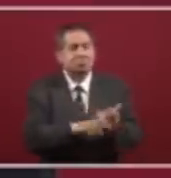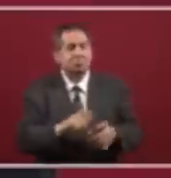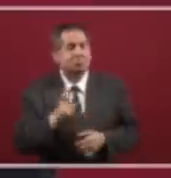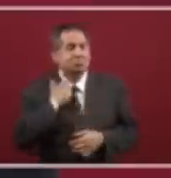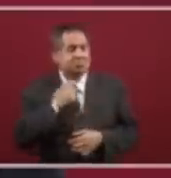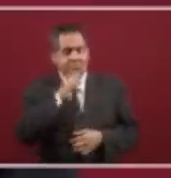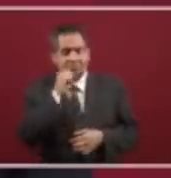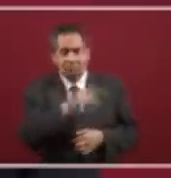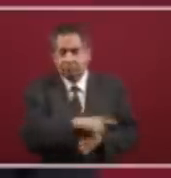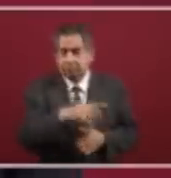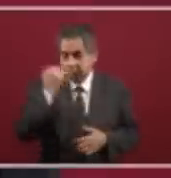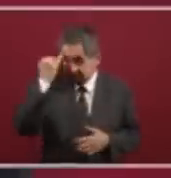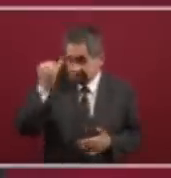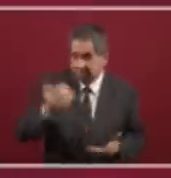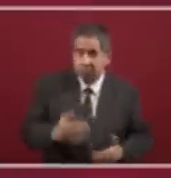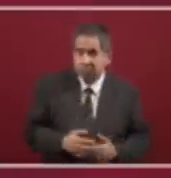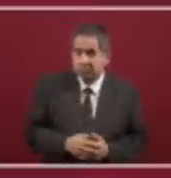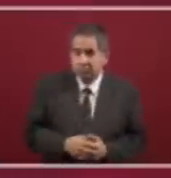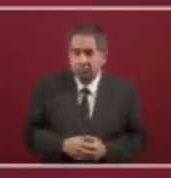imagínense